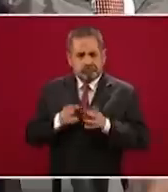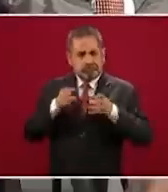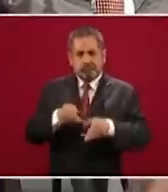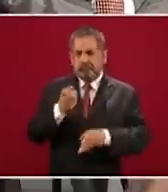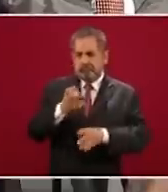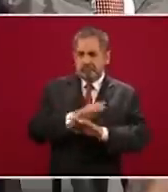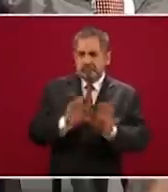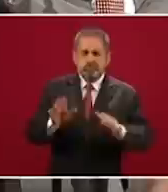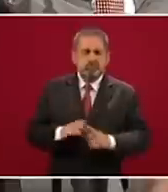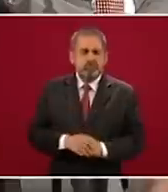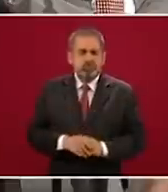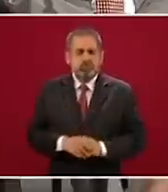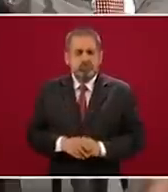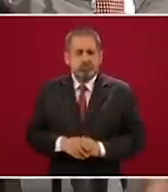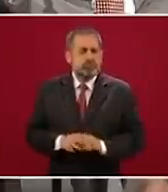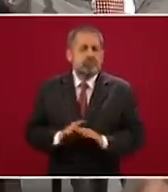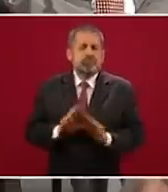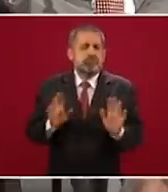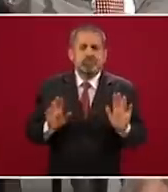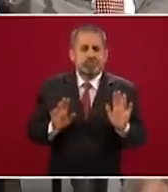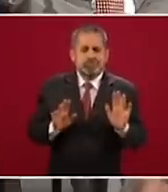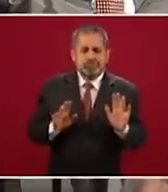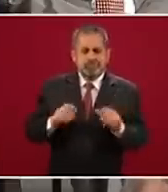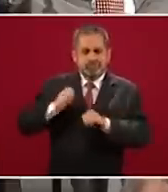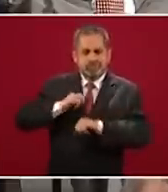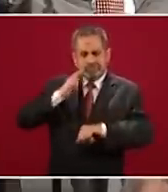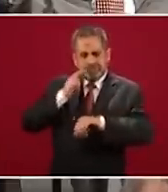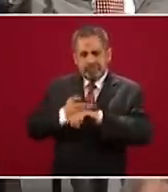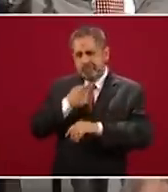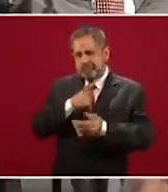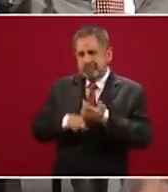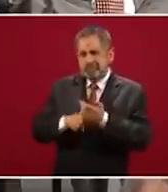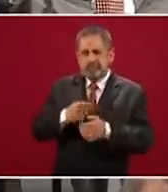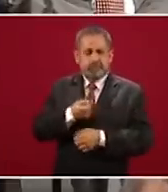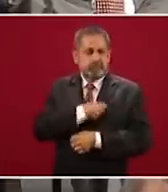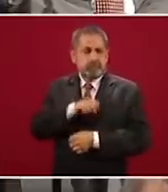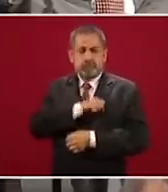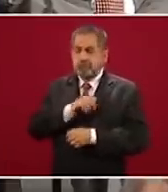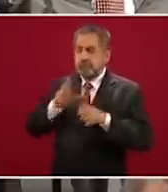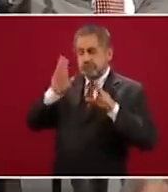materia que conduce el sector salud.